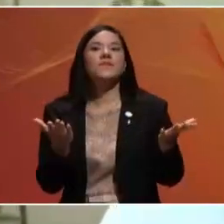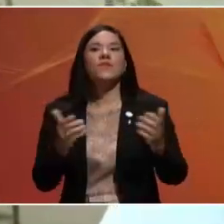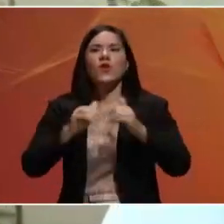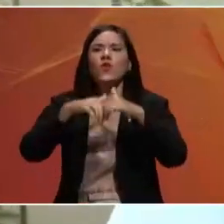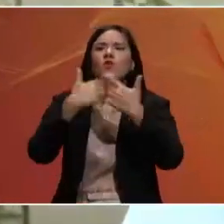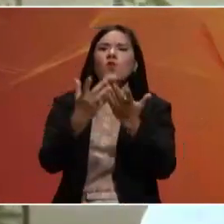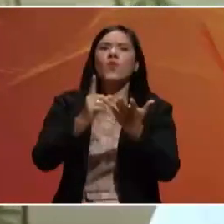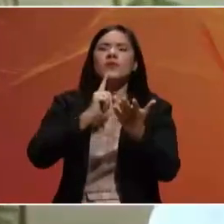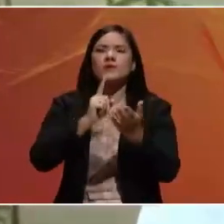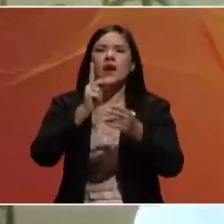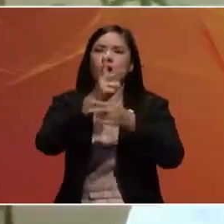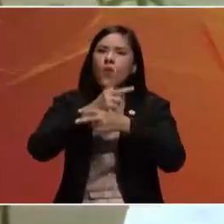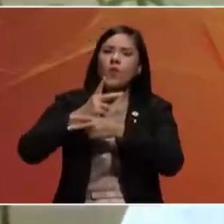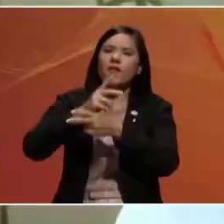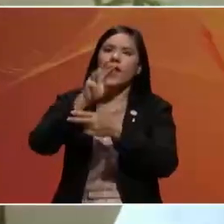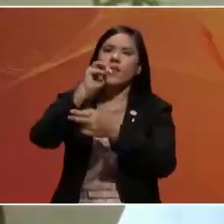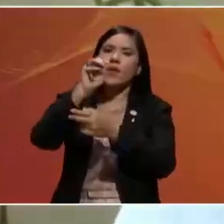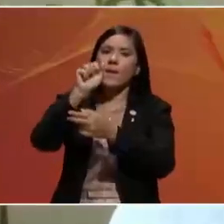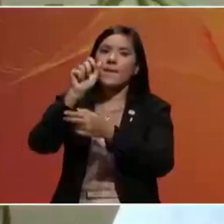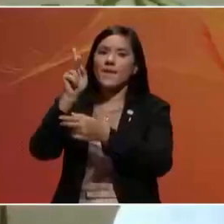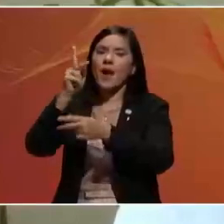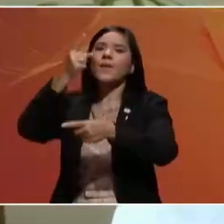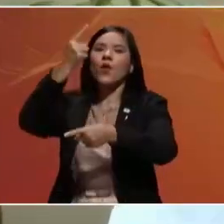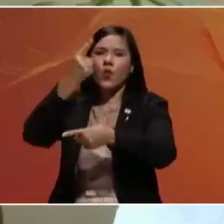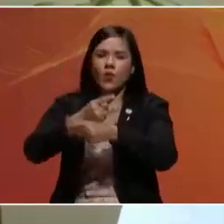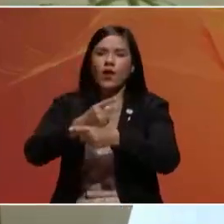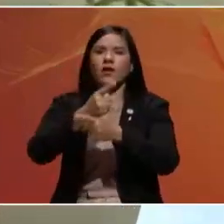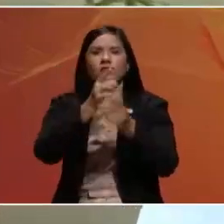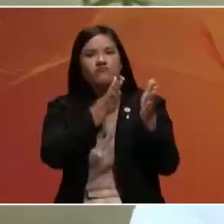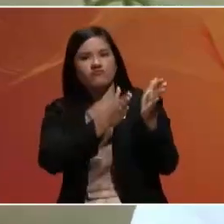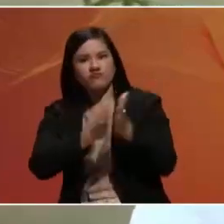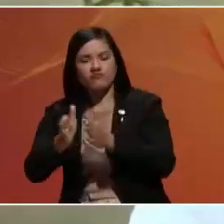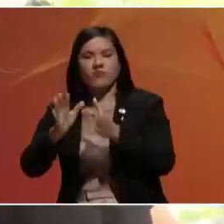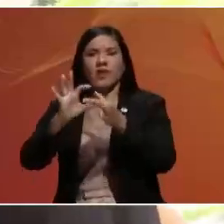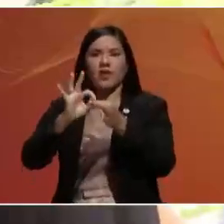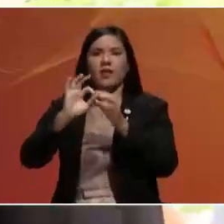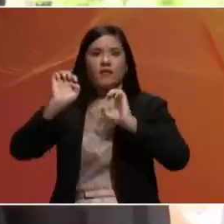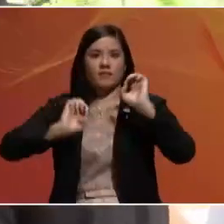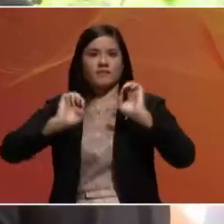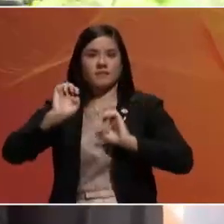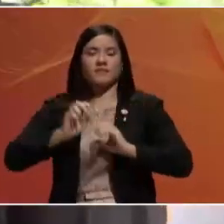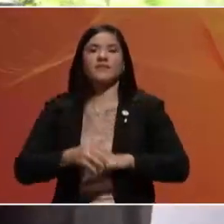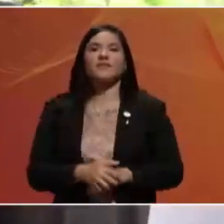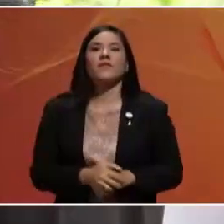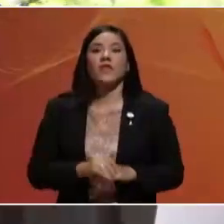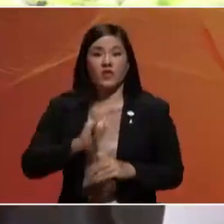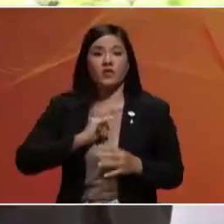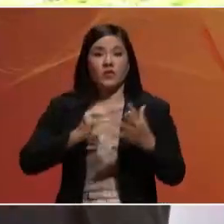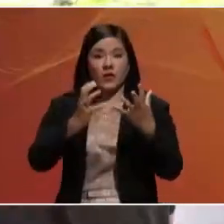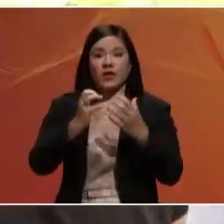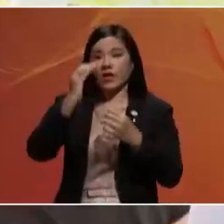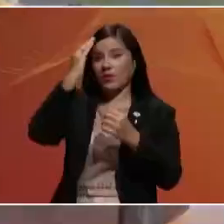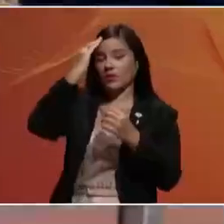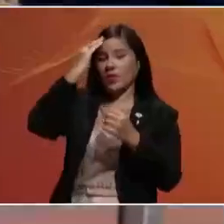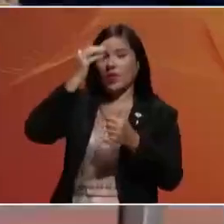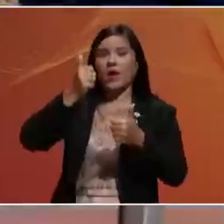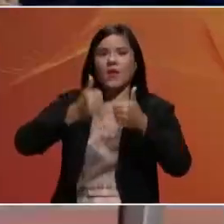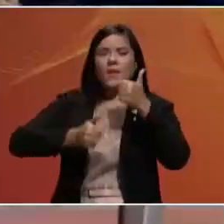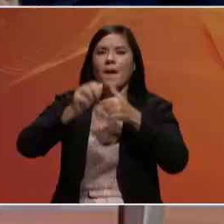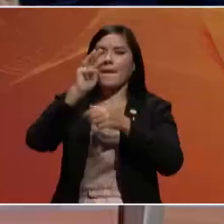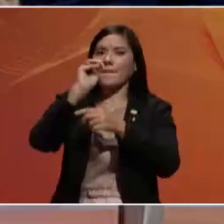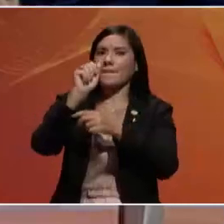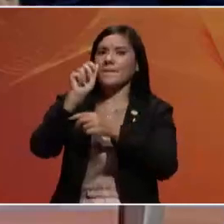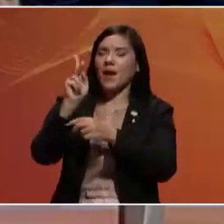está velando el MAP para el correcto funcionamiento de la función pública? Buen día, quisiera saber cómo el MAP va a eficientizar la